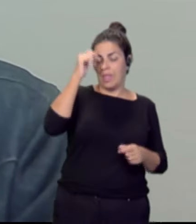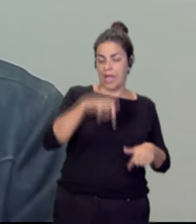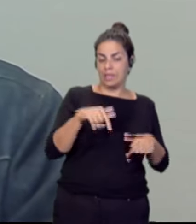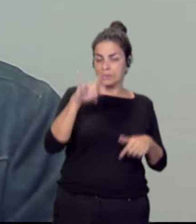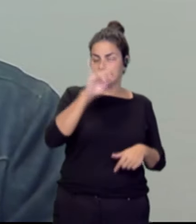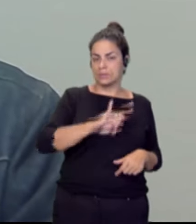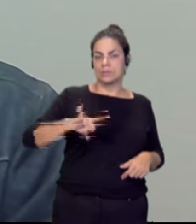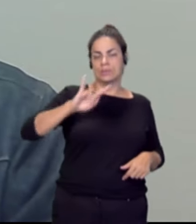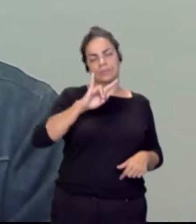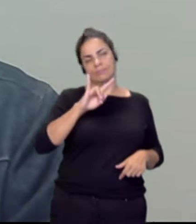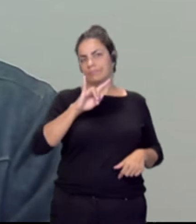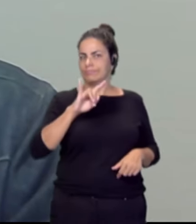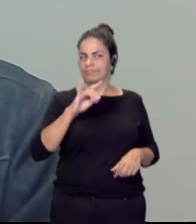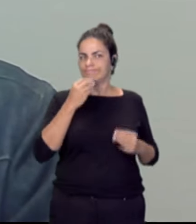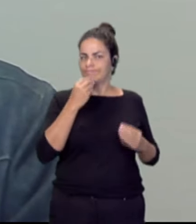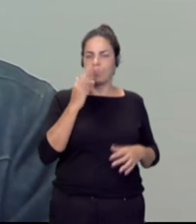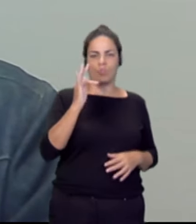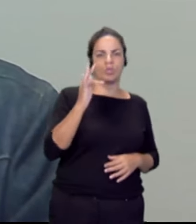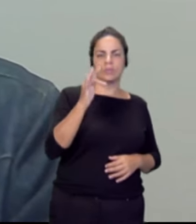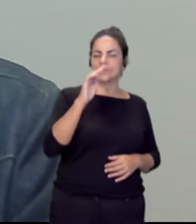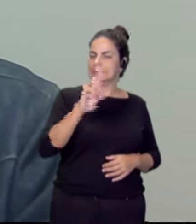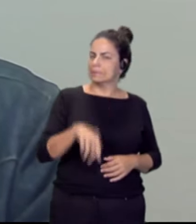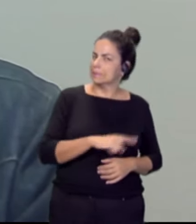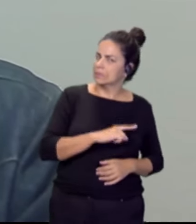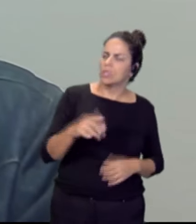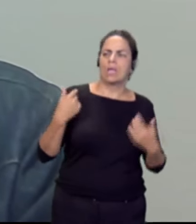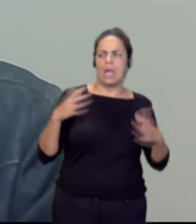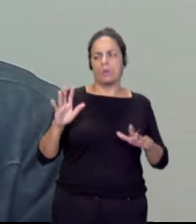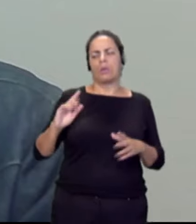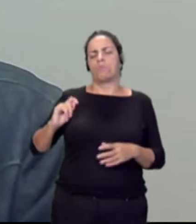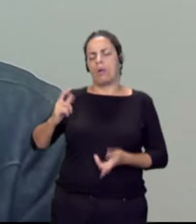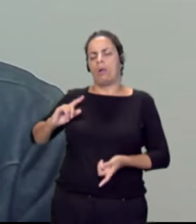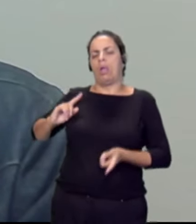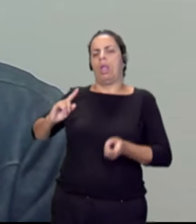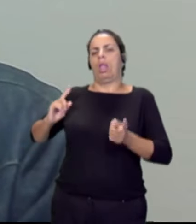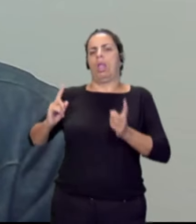son del todo positivas, a pesar de un cambio de tendencia que venimos